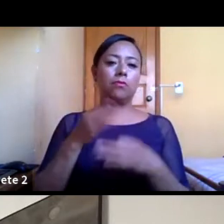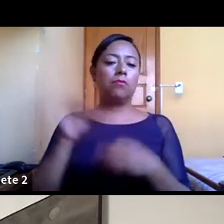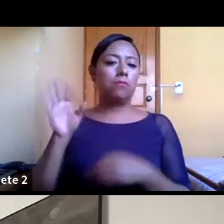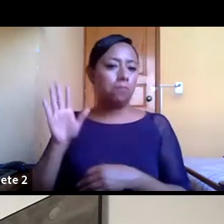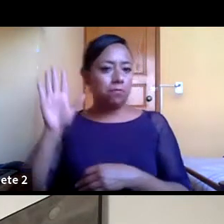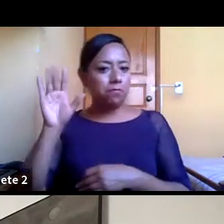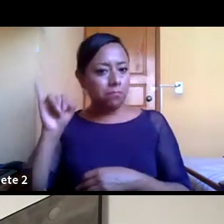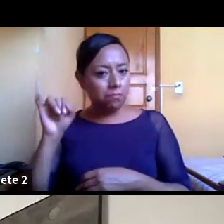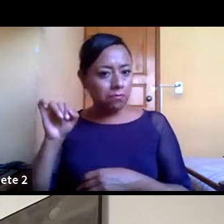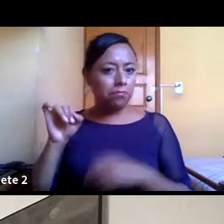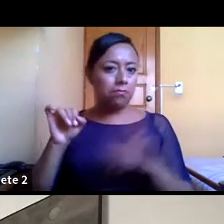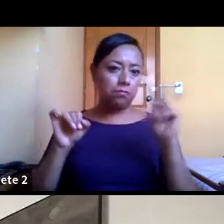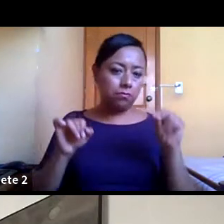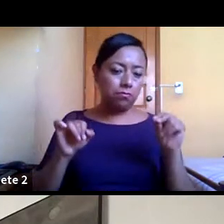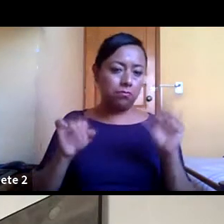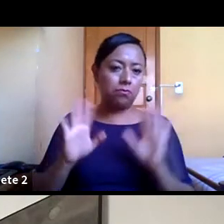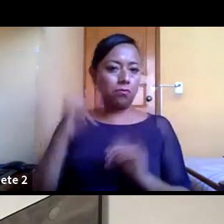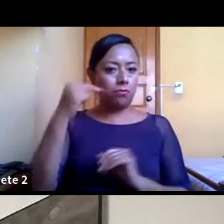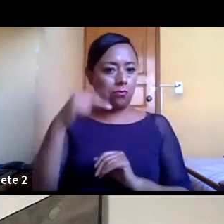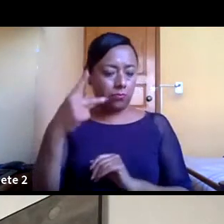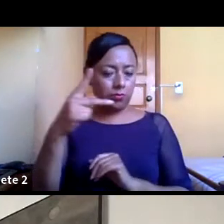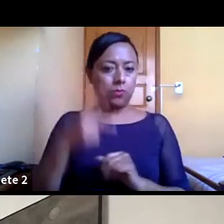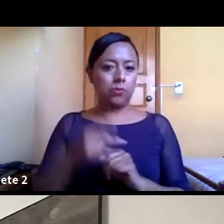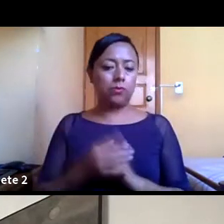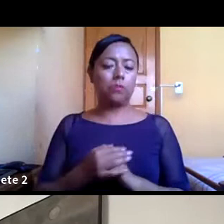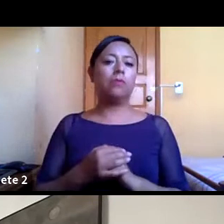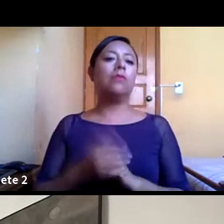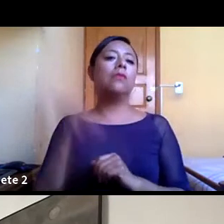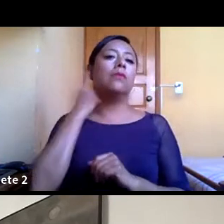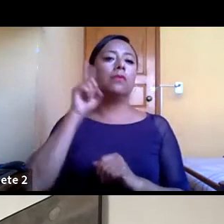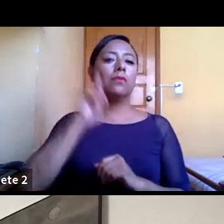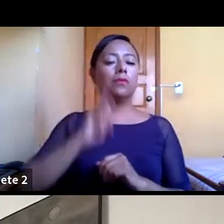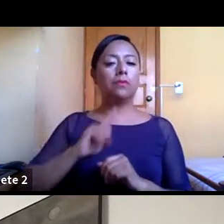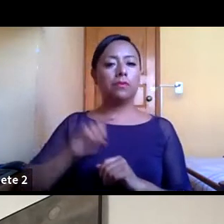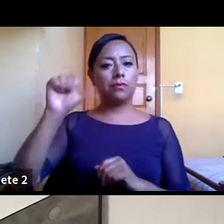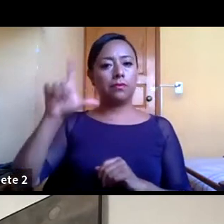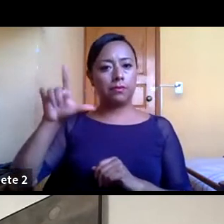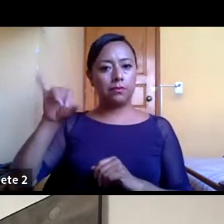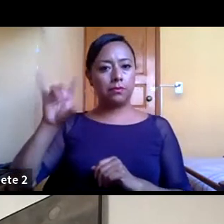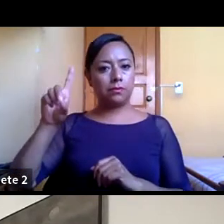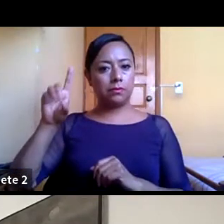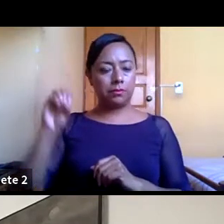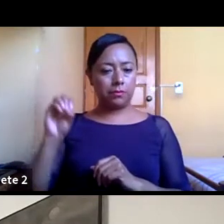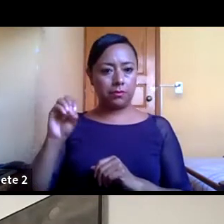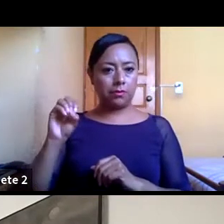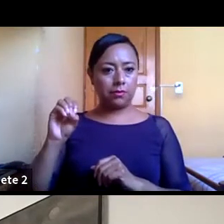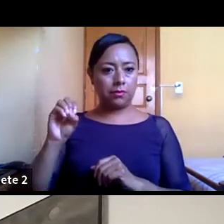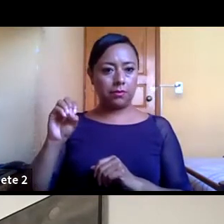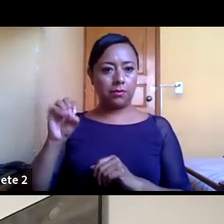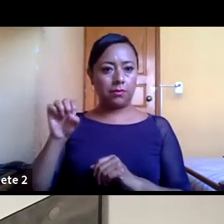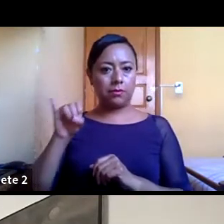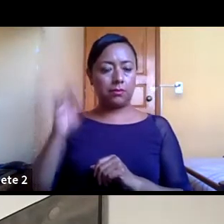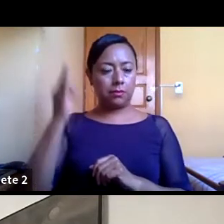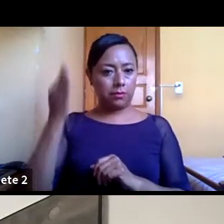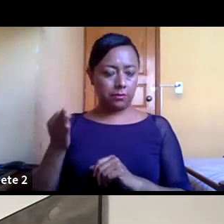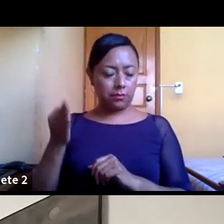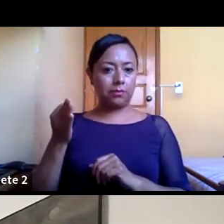de su voto, seguido de su nombre, si son tan amables. Diputada Gabriela Salido Magos. Gabriela Salido, a